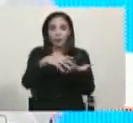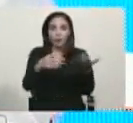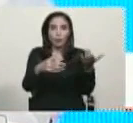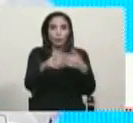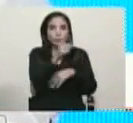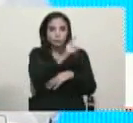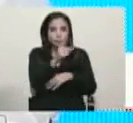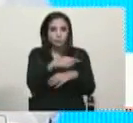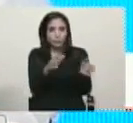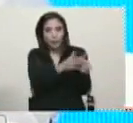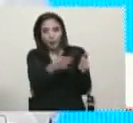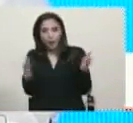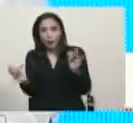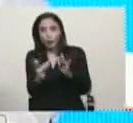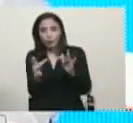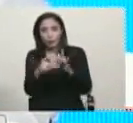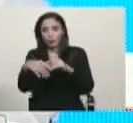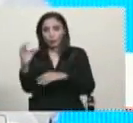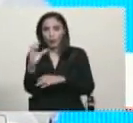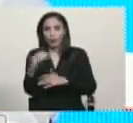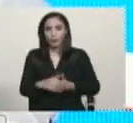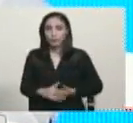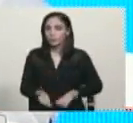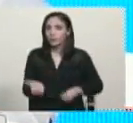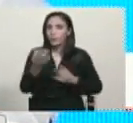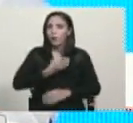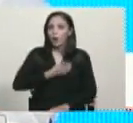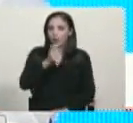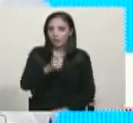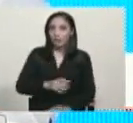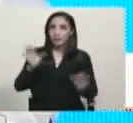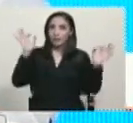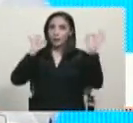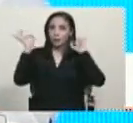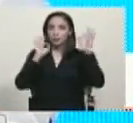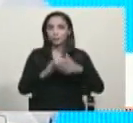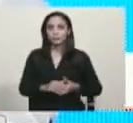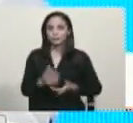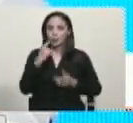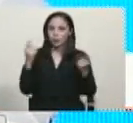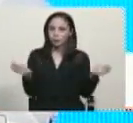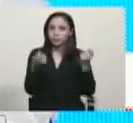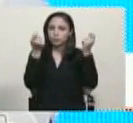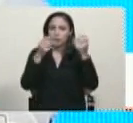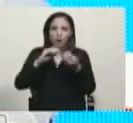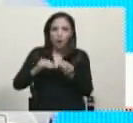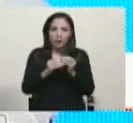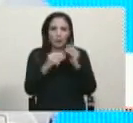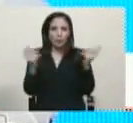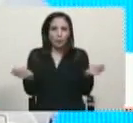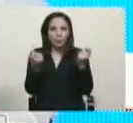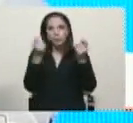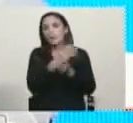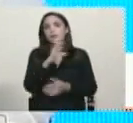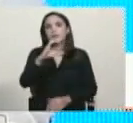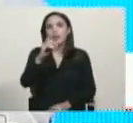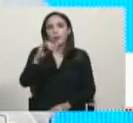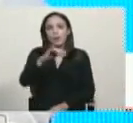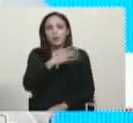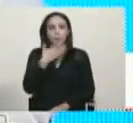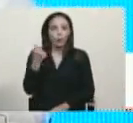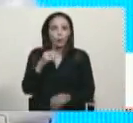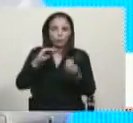Caracas. Ahí está nuestra alcaldesa y debemos continuar recuperando los CDI, mejorando